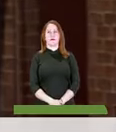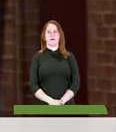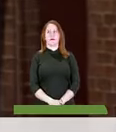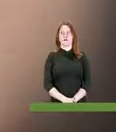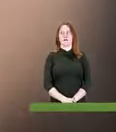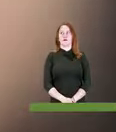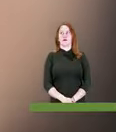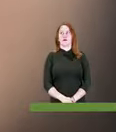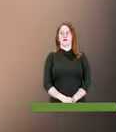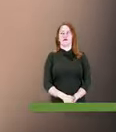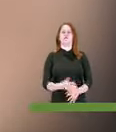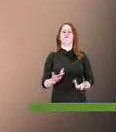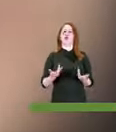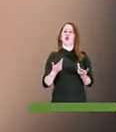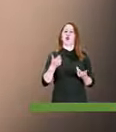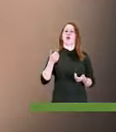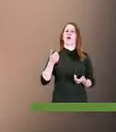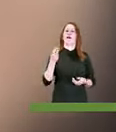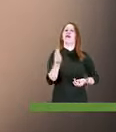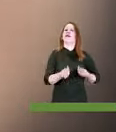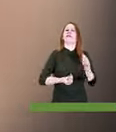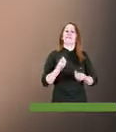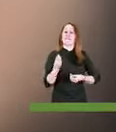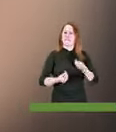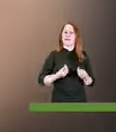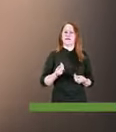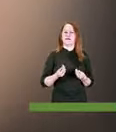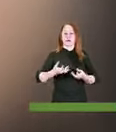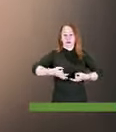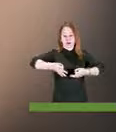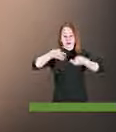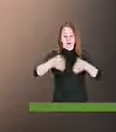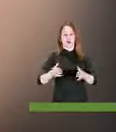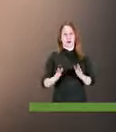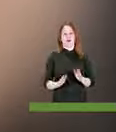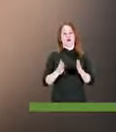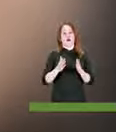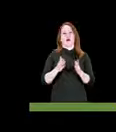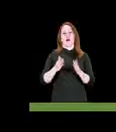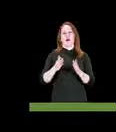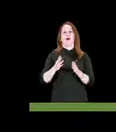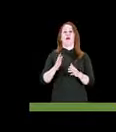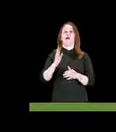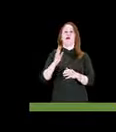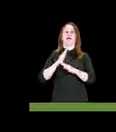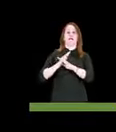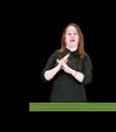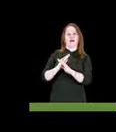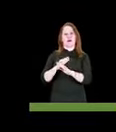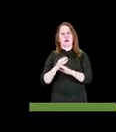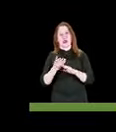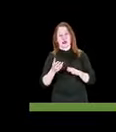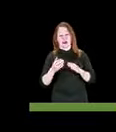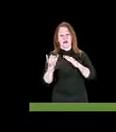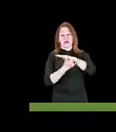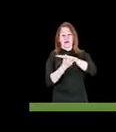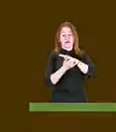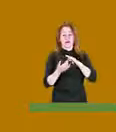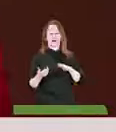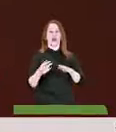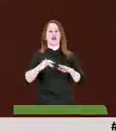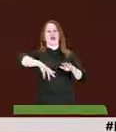¿Qué medidas van a tomar para mejorar la seguridad y evitar los robos en los buses? Bueno, María Fernanda,